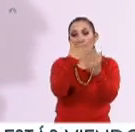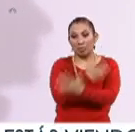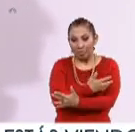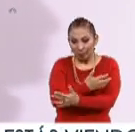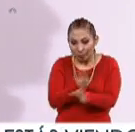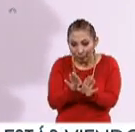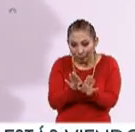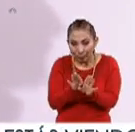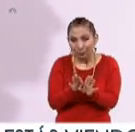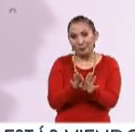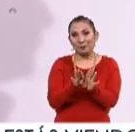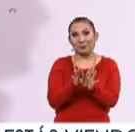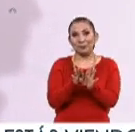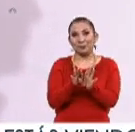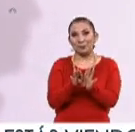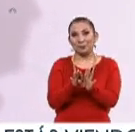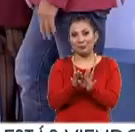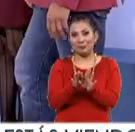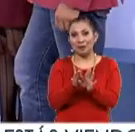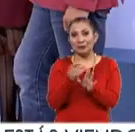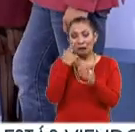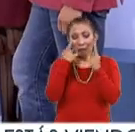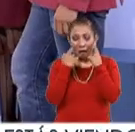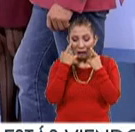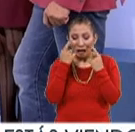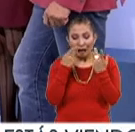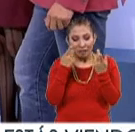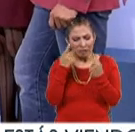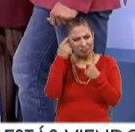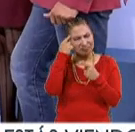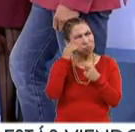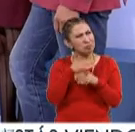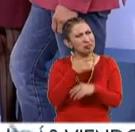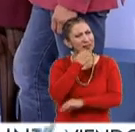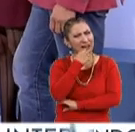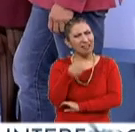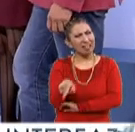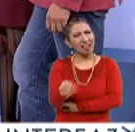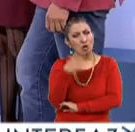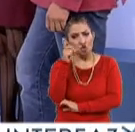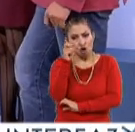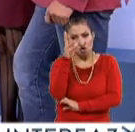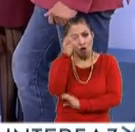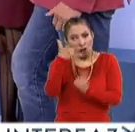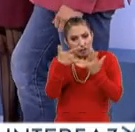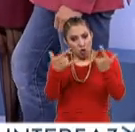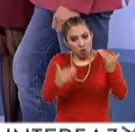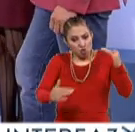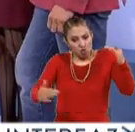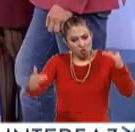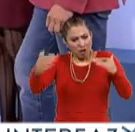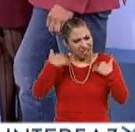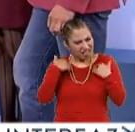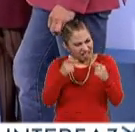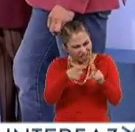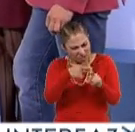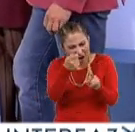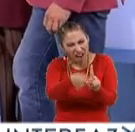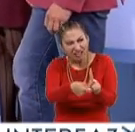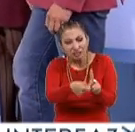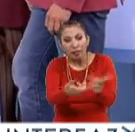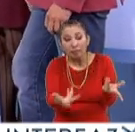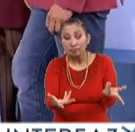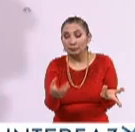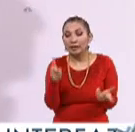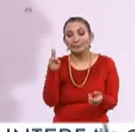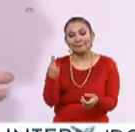perplejo. Y claro, mientras seguía yo la conferencia, seguía pensando, ¿por qué? ¿Por qué él, un doctor en historia, apenas entiende qué significa sumar? Y